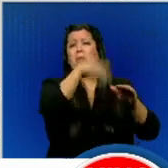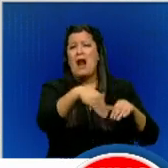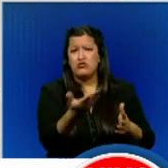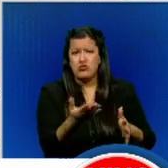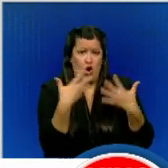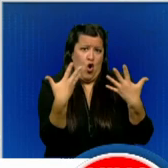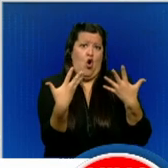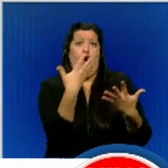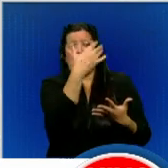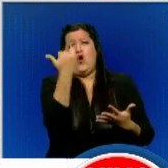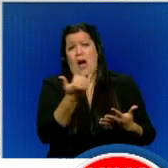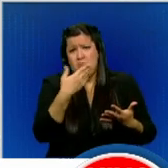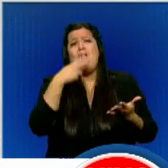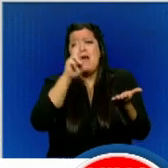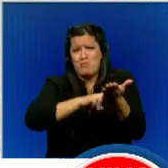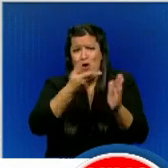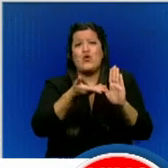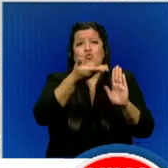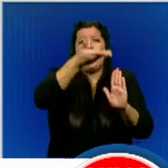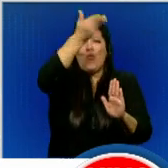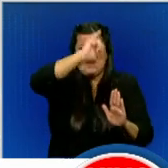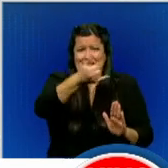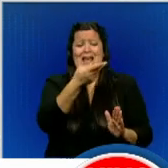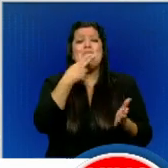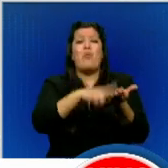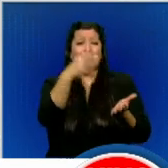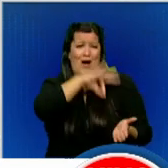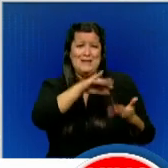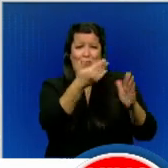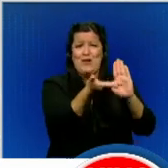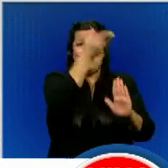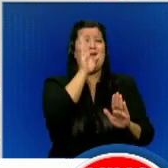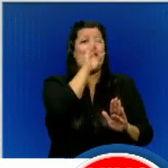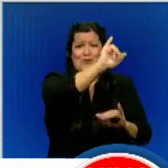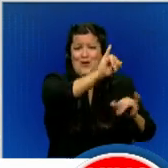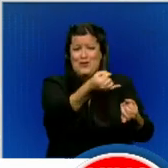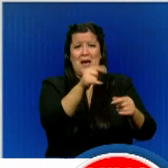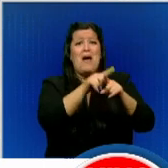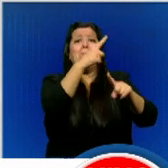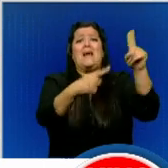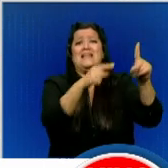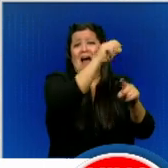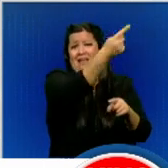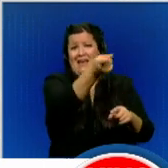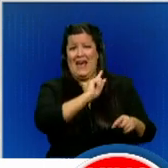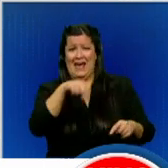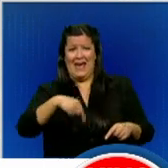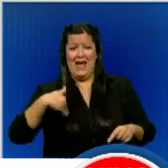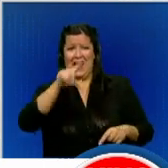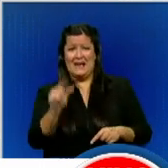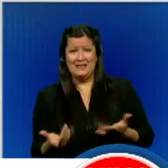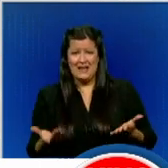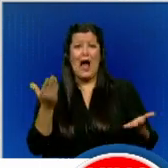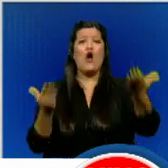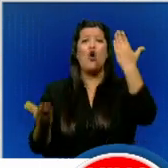supuesto que tienen margen para subirlas el impuesto a las ganancias pagan la mitad casi lo que pagamos nuestras empresas de acá en término el producto si